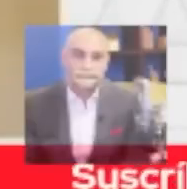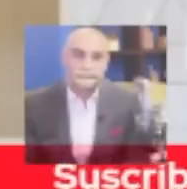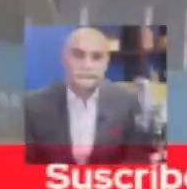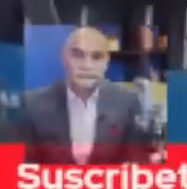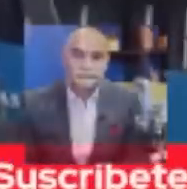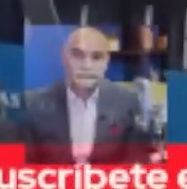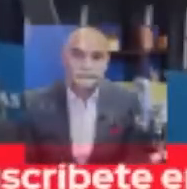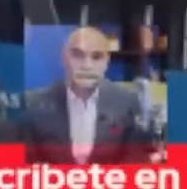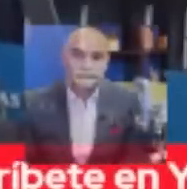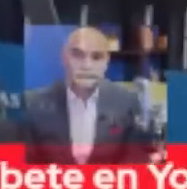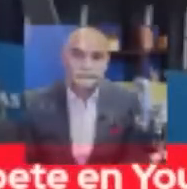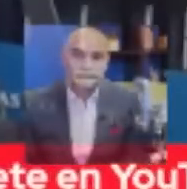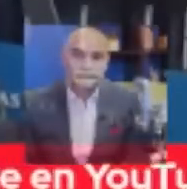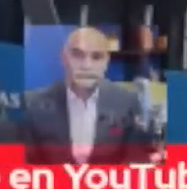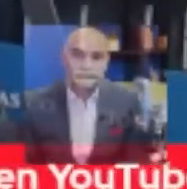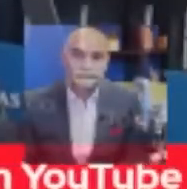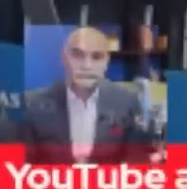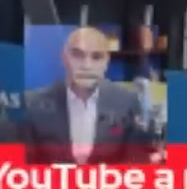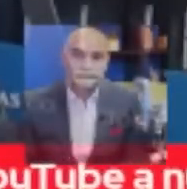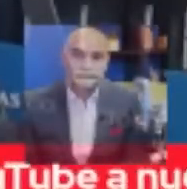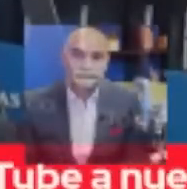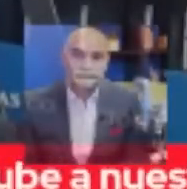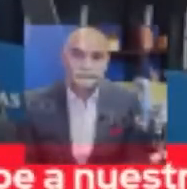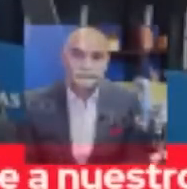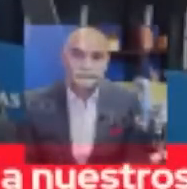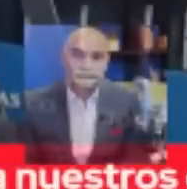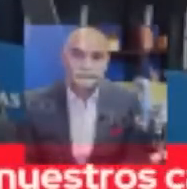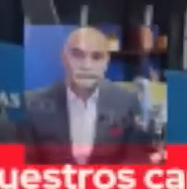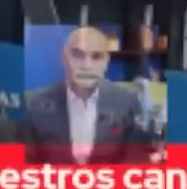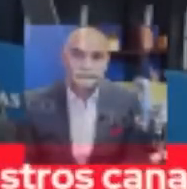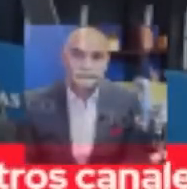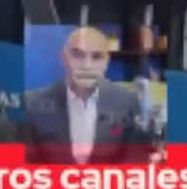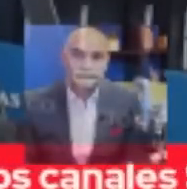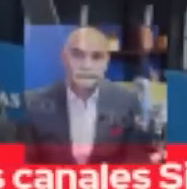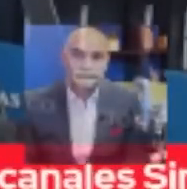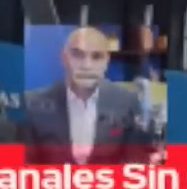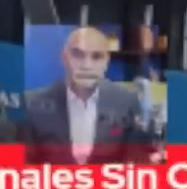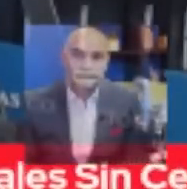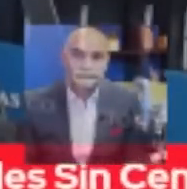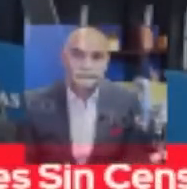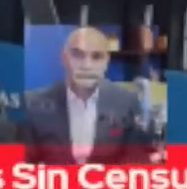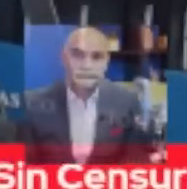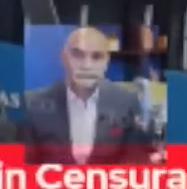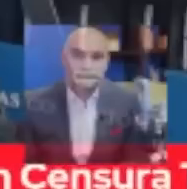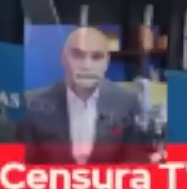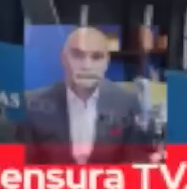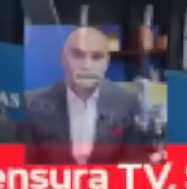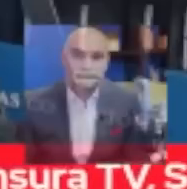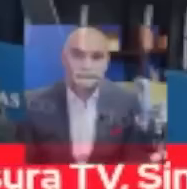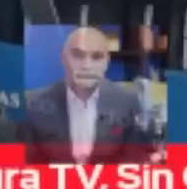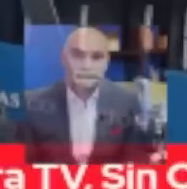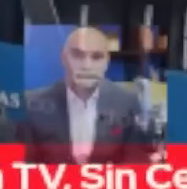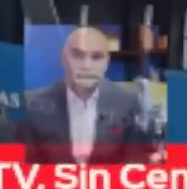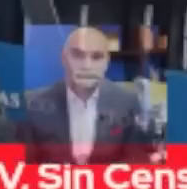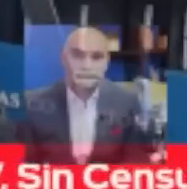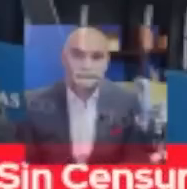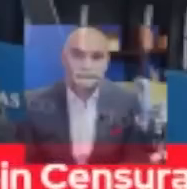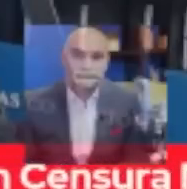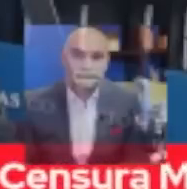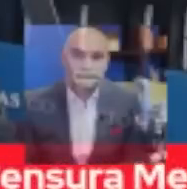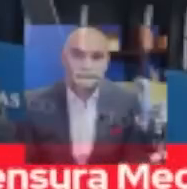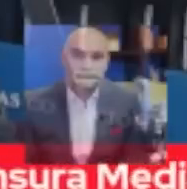nuestra astucia porque nosotros sí estamos monitoreando Cuál es la la